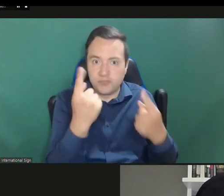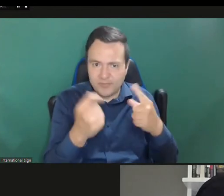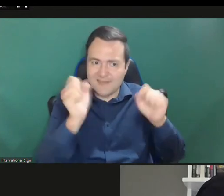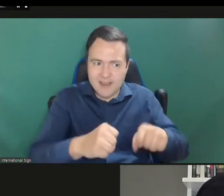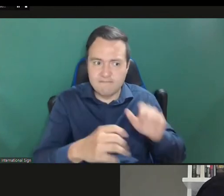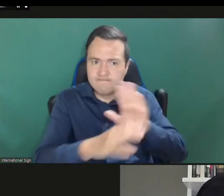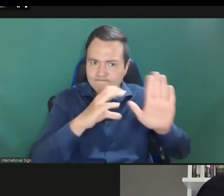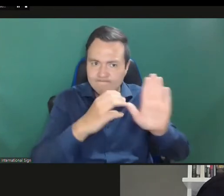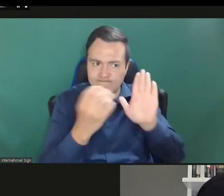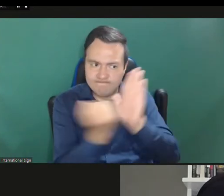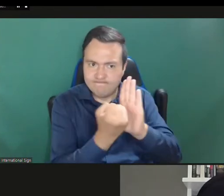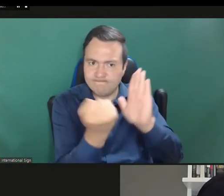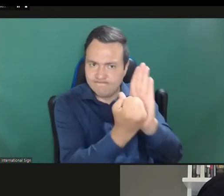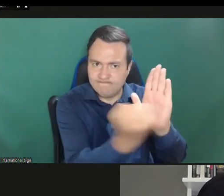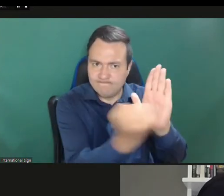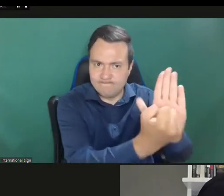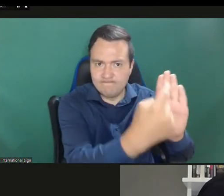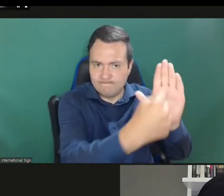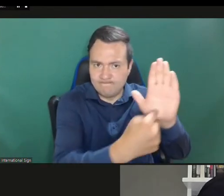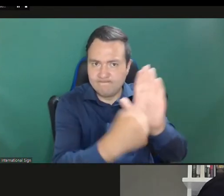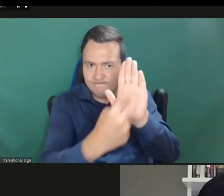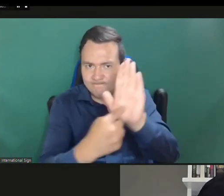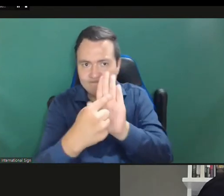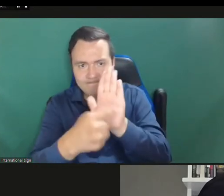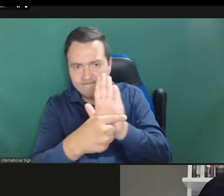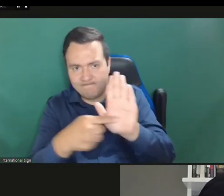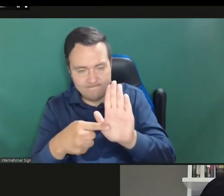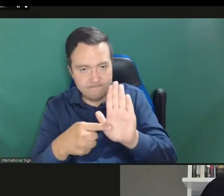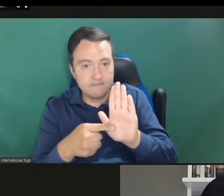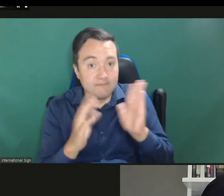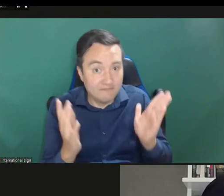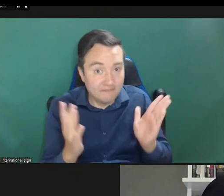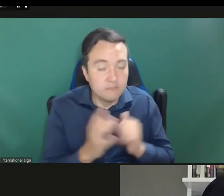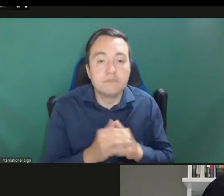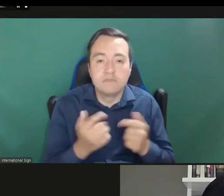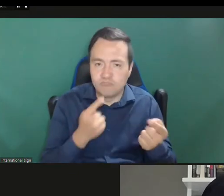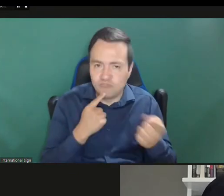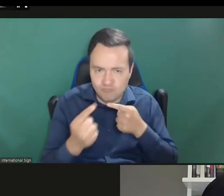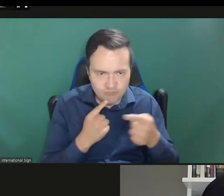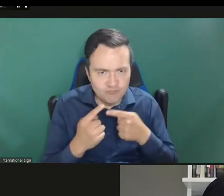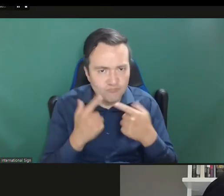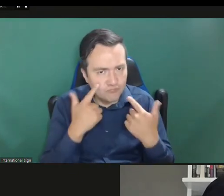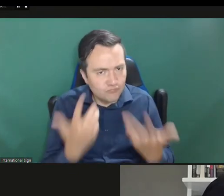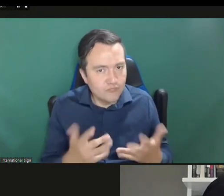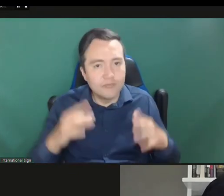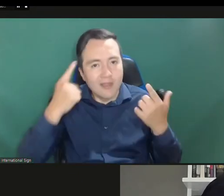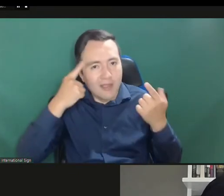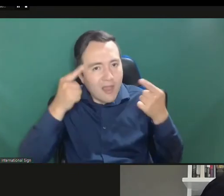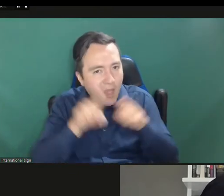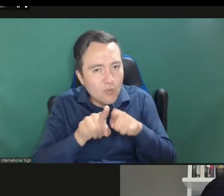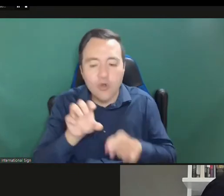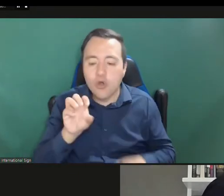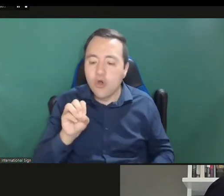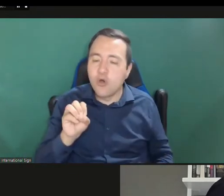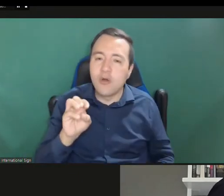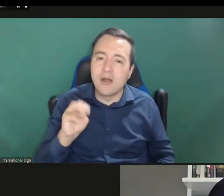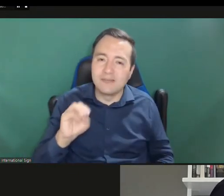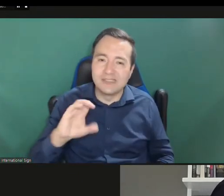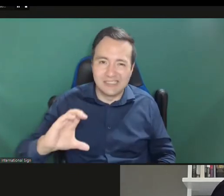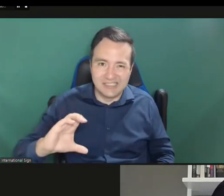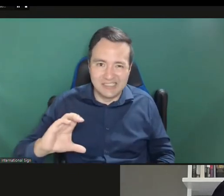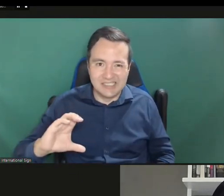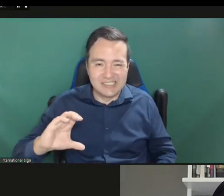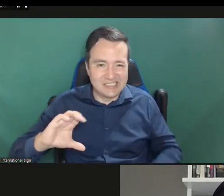también hubo argumentos de compatibilidad con estándares con acuerdos de organización mundial del comercio y los mismos argumentos se pueden ir